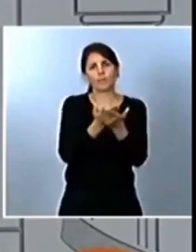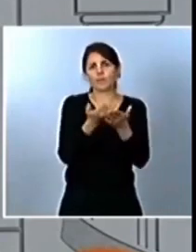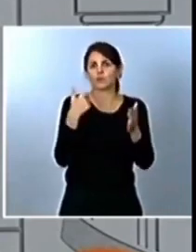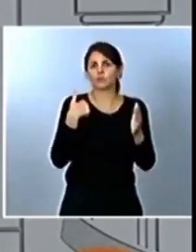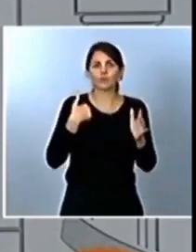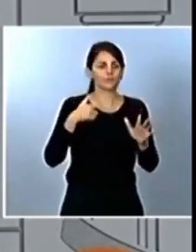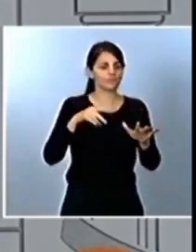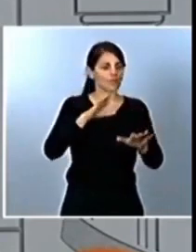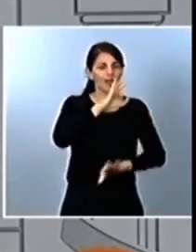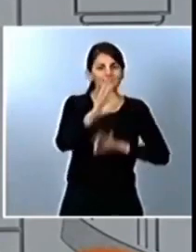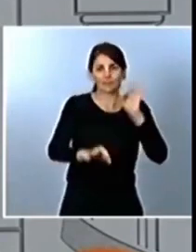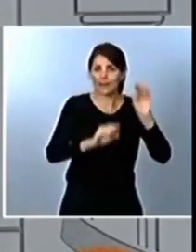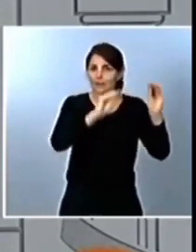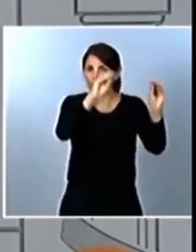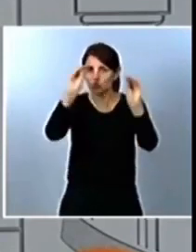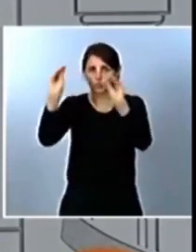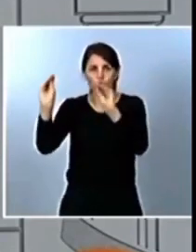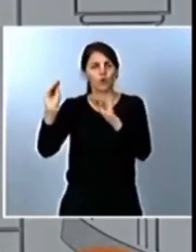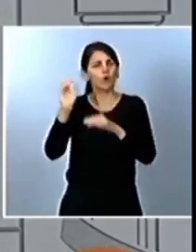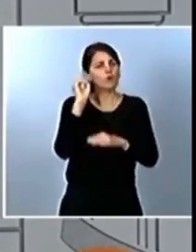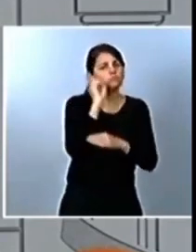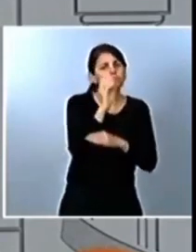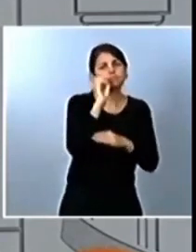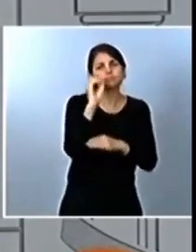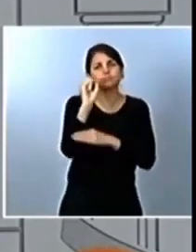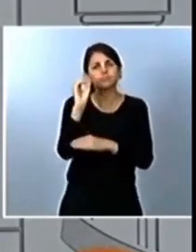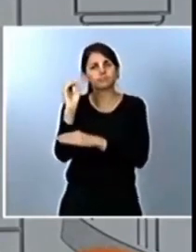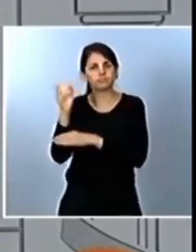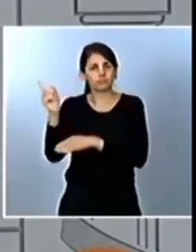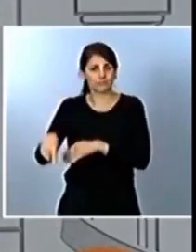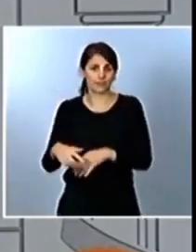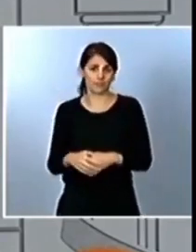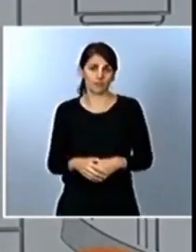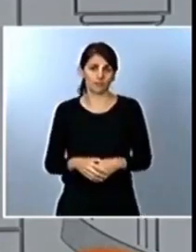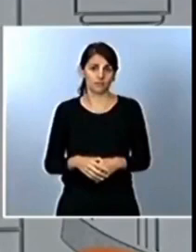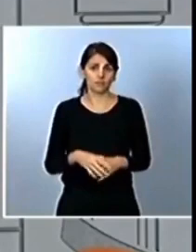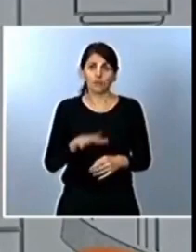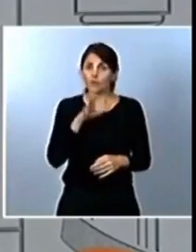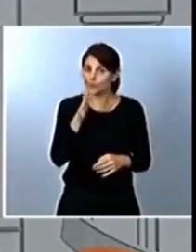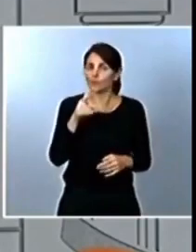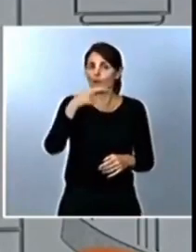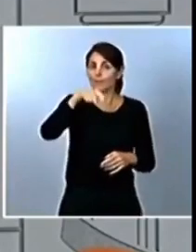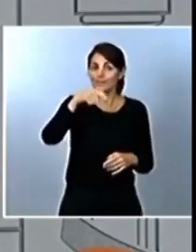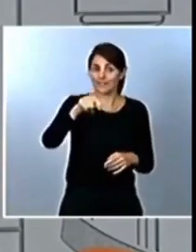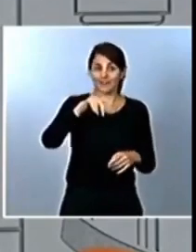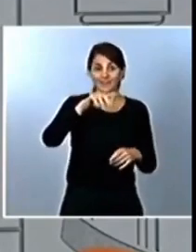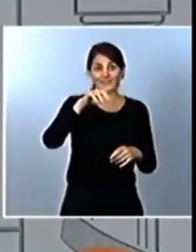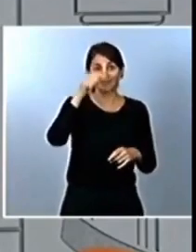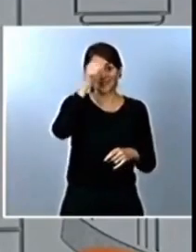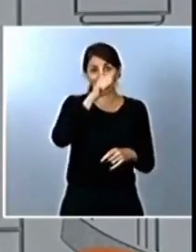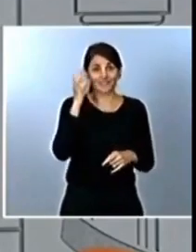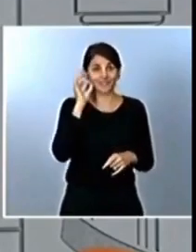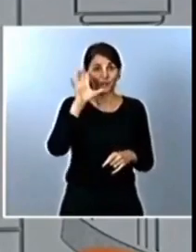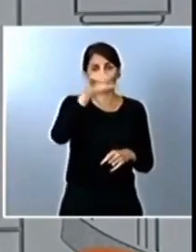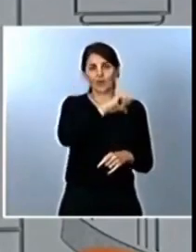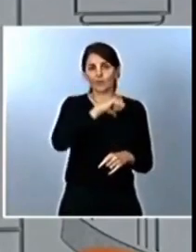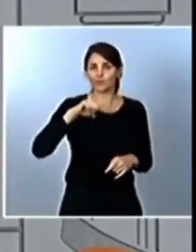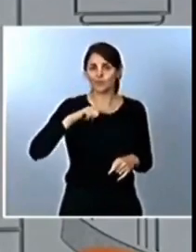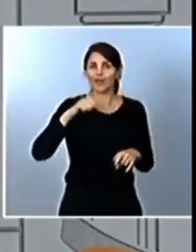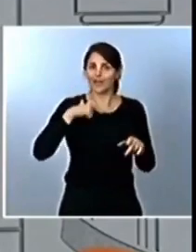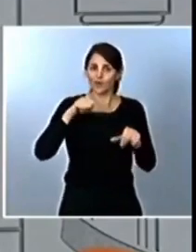ser también las autoridades delegadas y, por tanto, tendrán también que rendir cuentas en sus respectivos parlamentos.